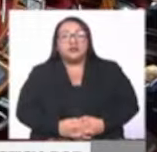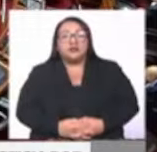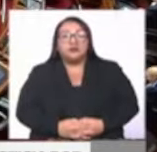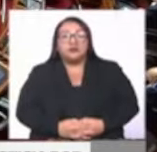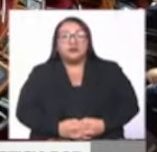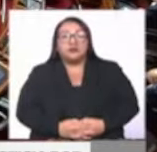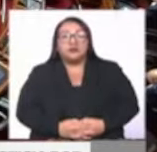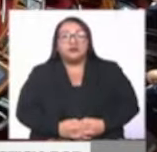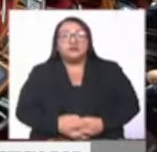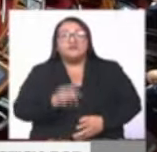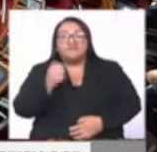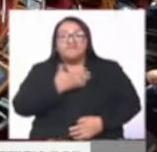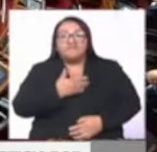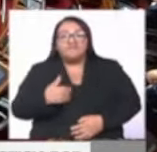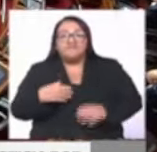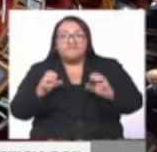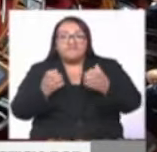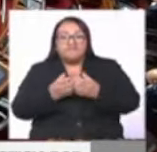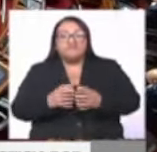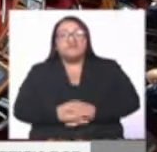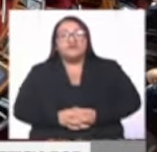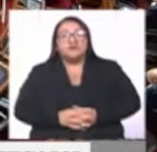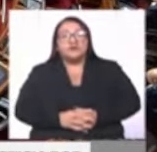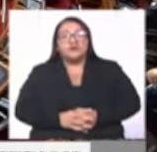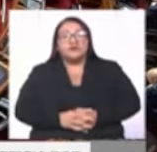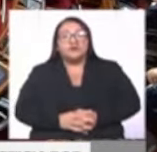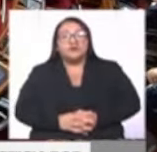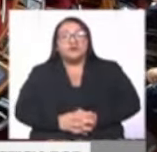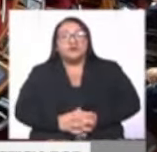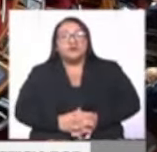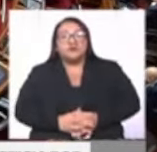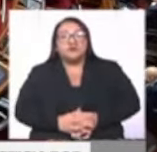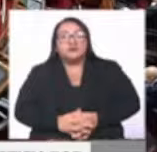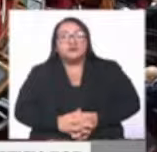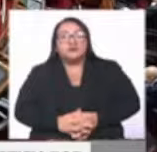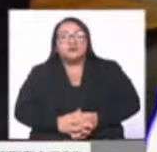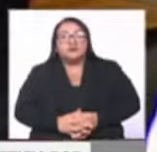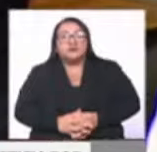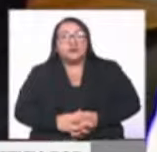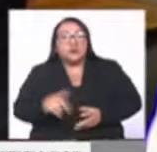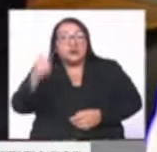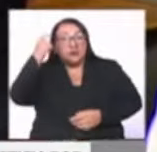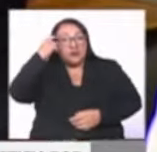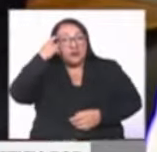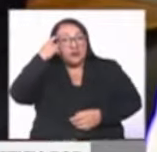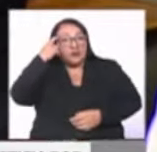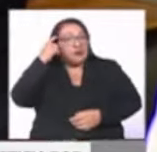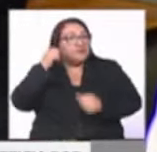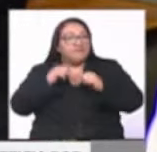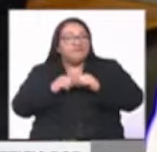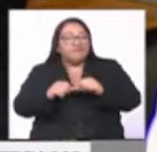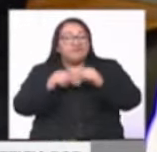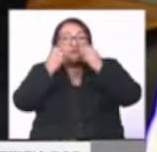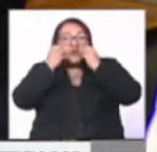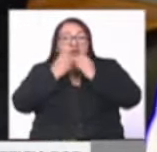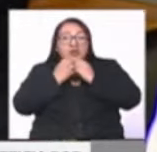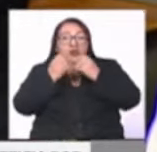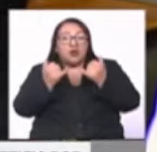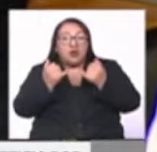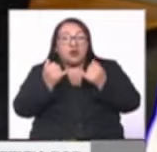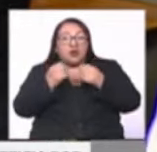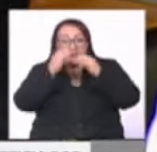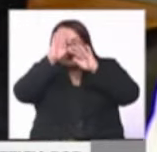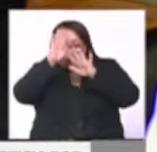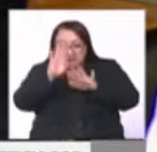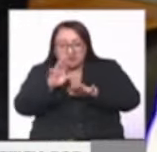señor presidente del Congreso de la República señores congresistas que la memoria eterna de Don Miguel grau a quien se rinde culto